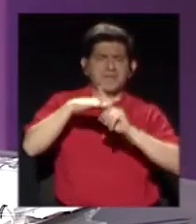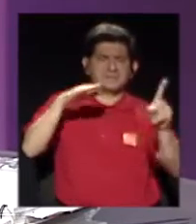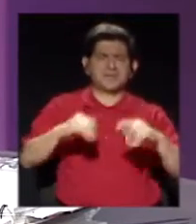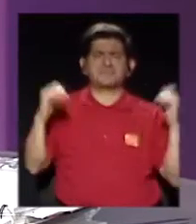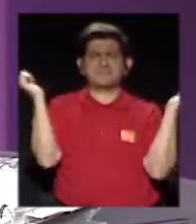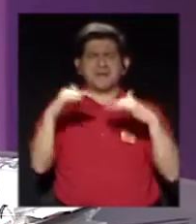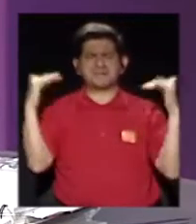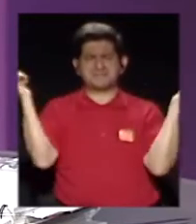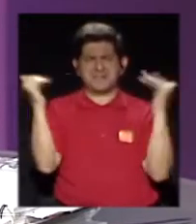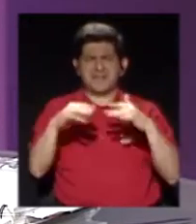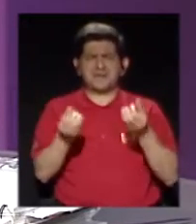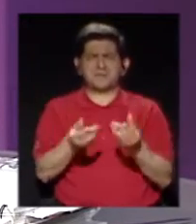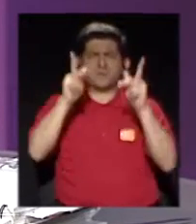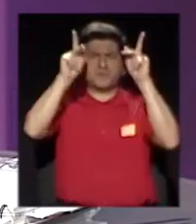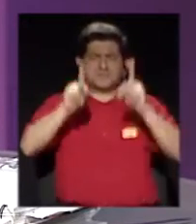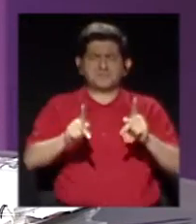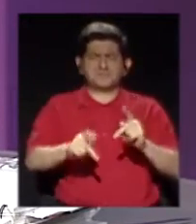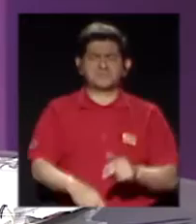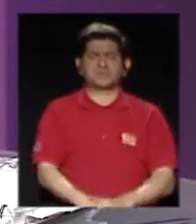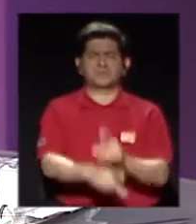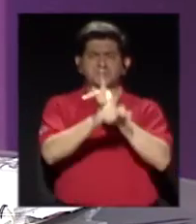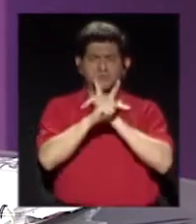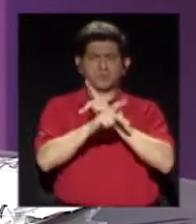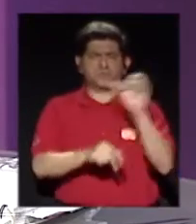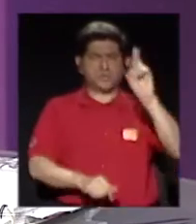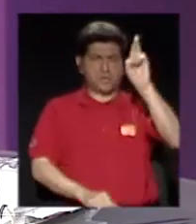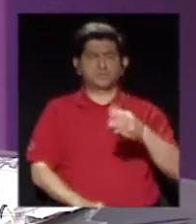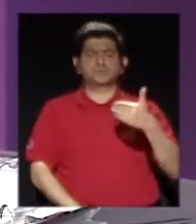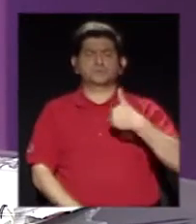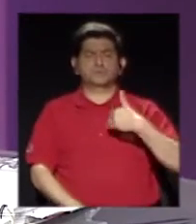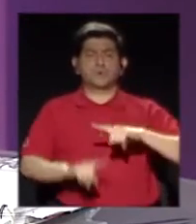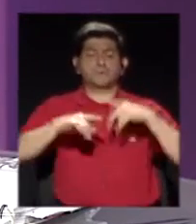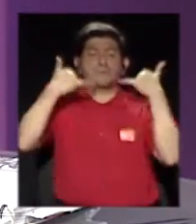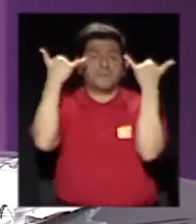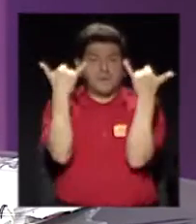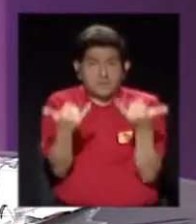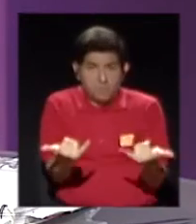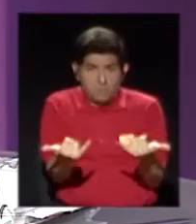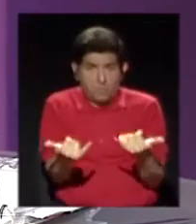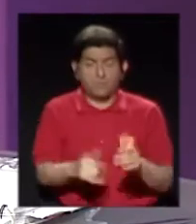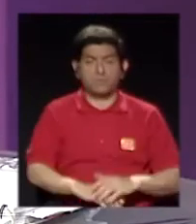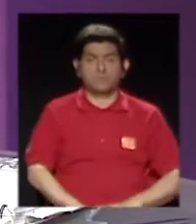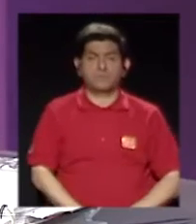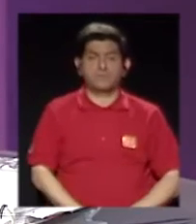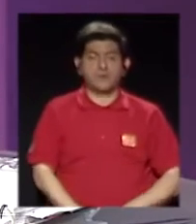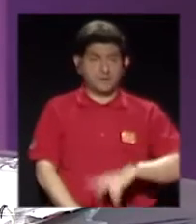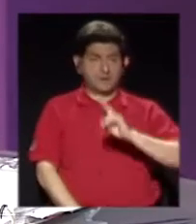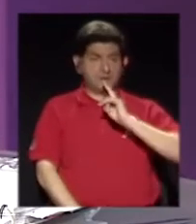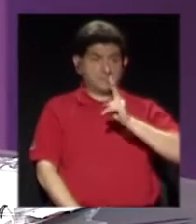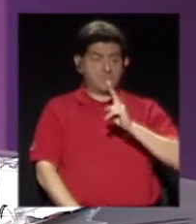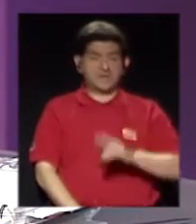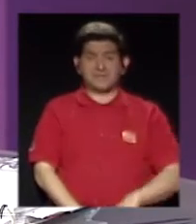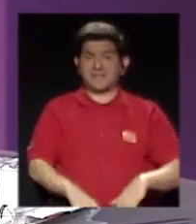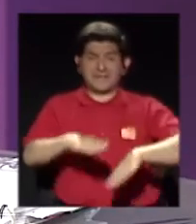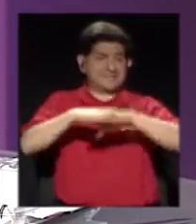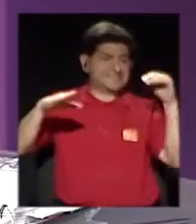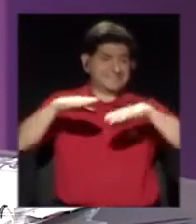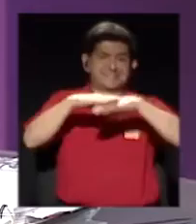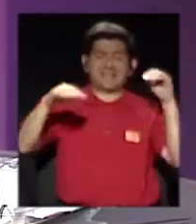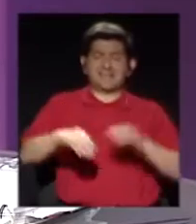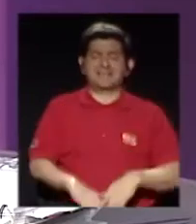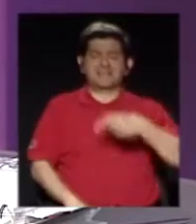una gran cantidad de refugiados vino a costa rica sin embargo en este momento hay un verdadero éxodo de